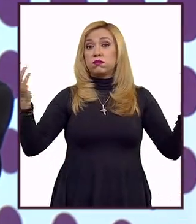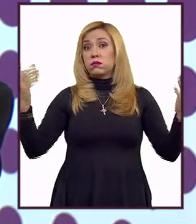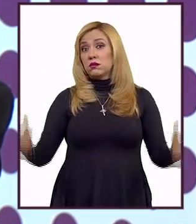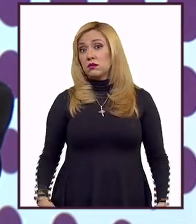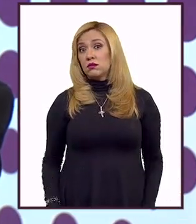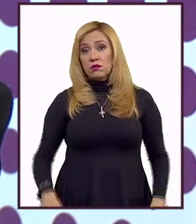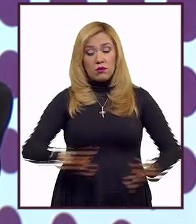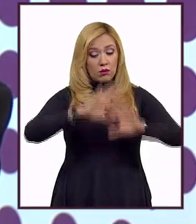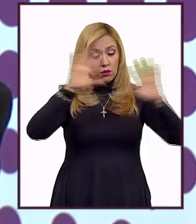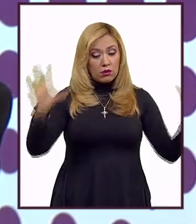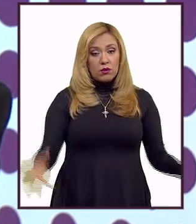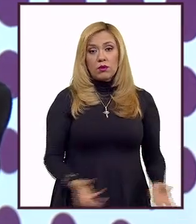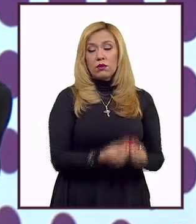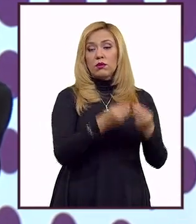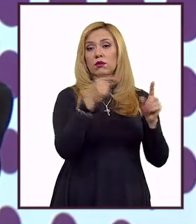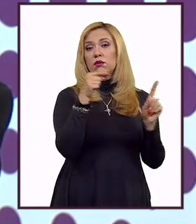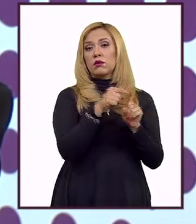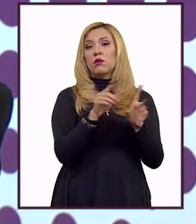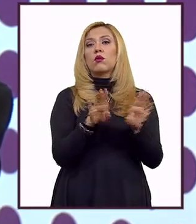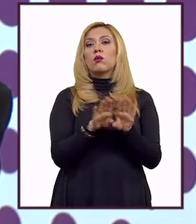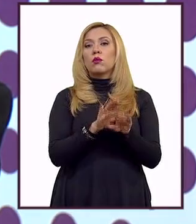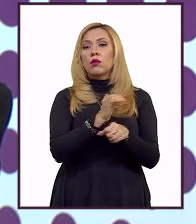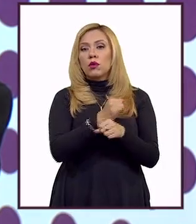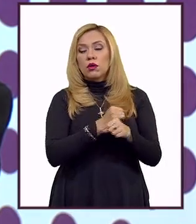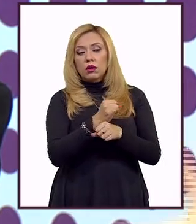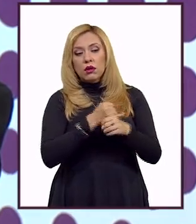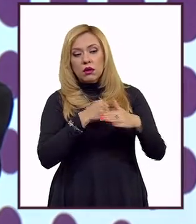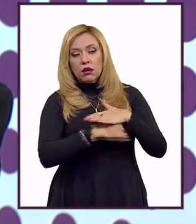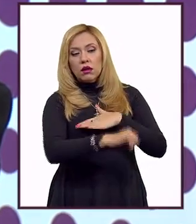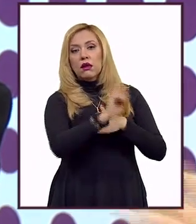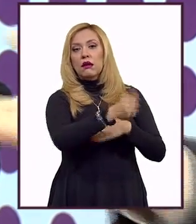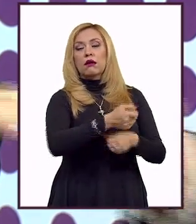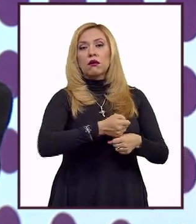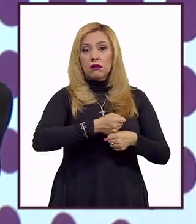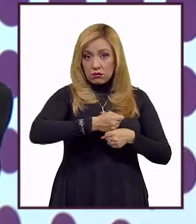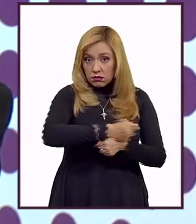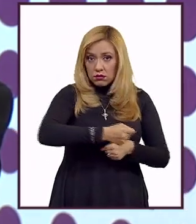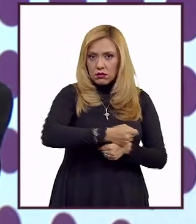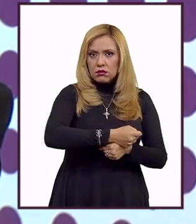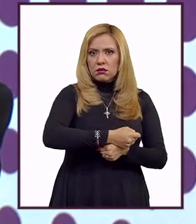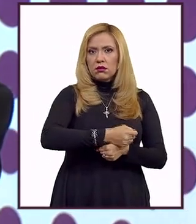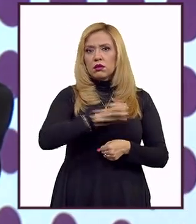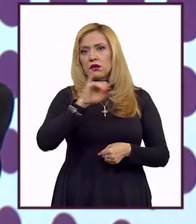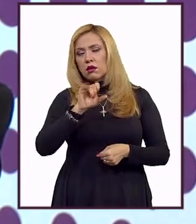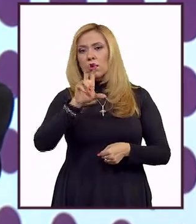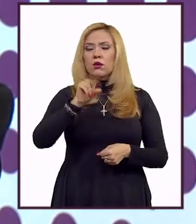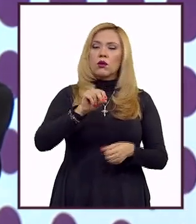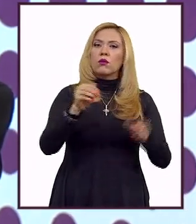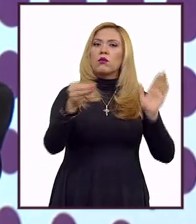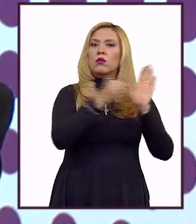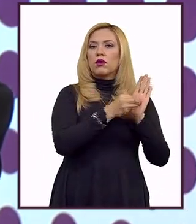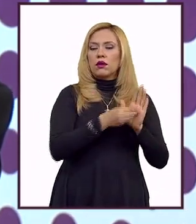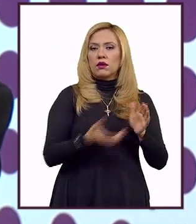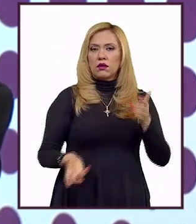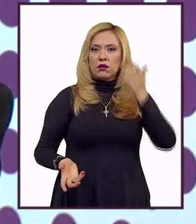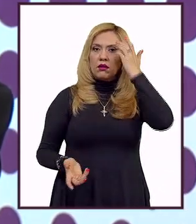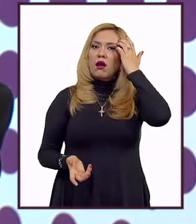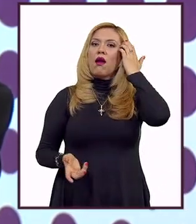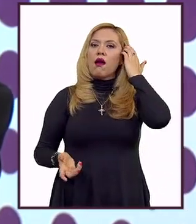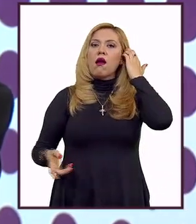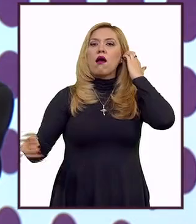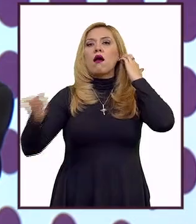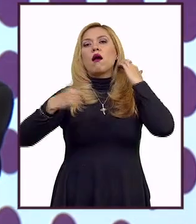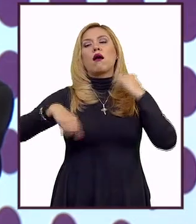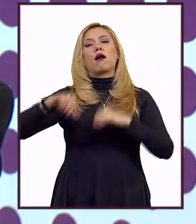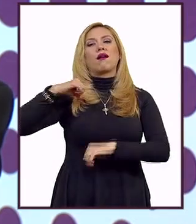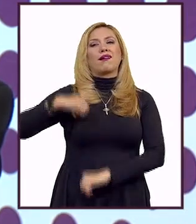impacto fundamental en cómo investigamos la tortura y qué vamos a clasificar o no como tortura, ¿no? Entonces, las autoridades que